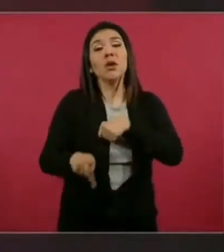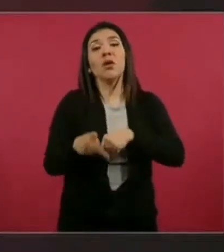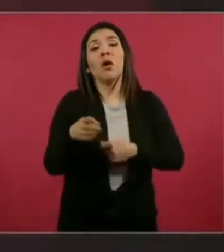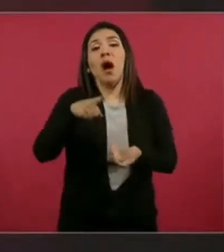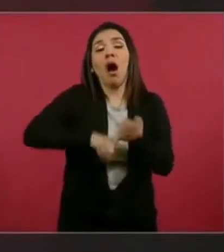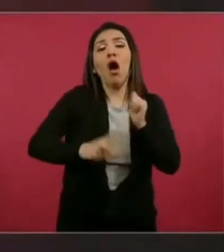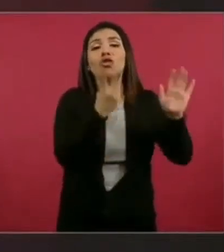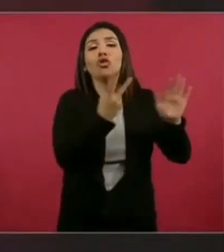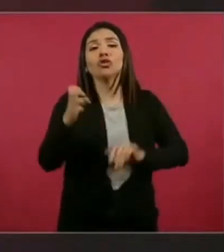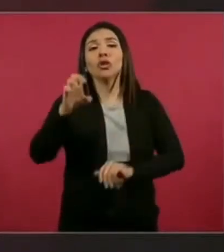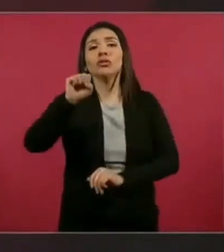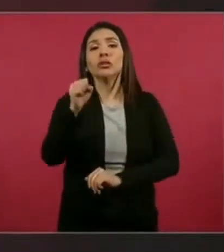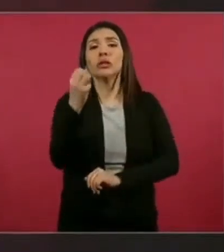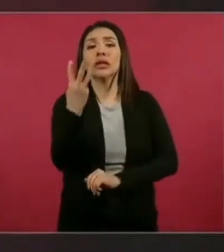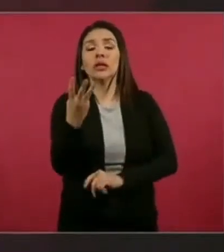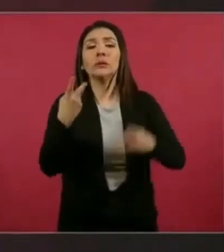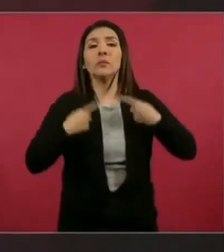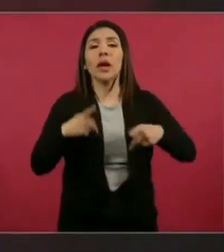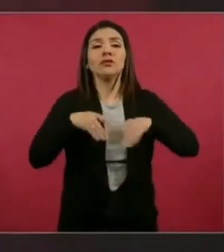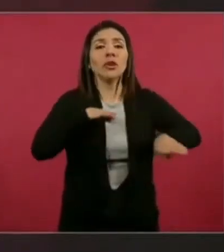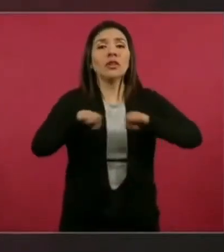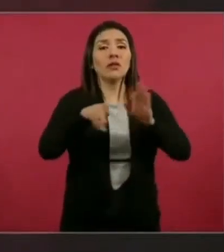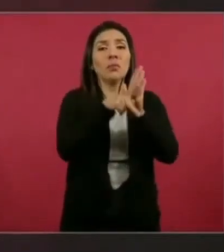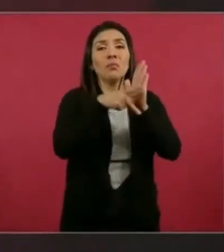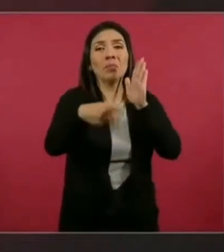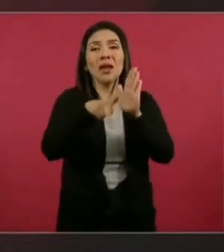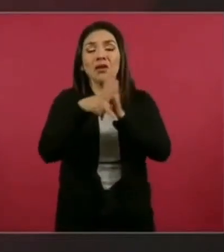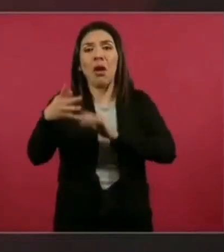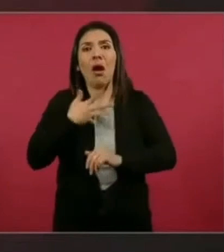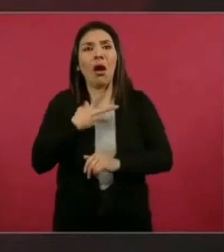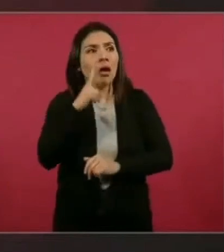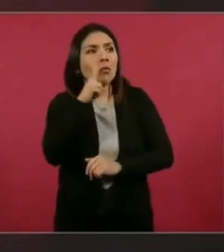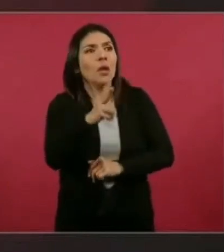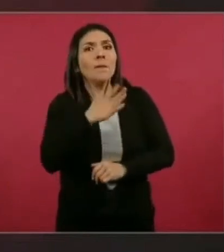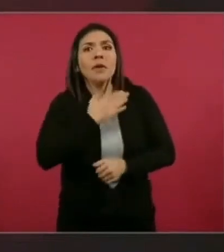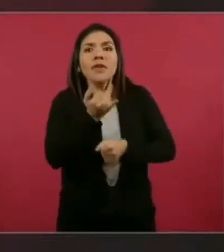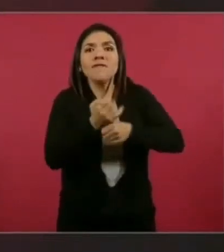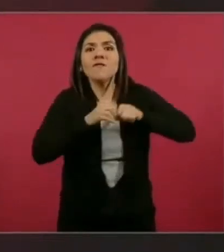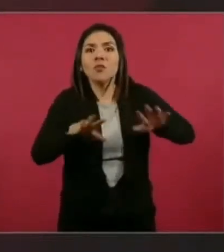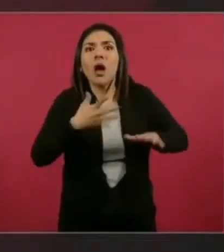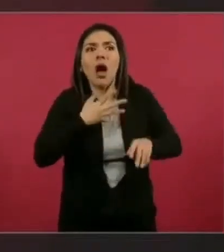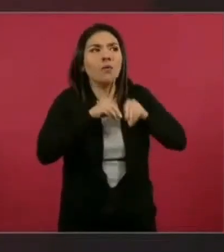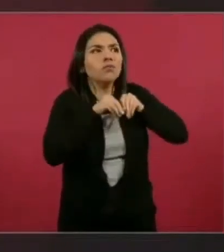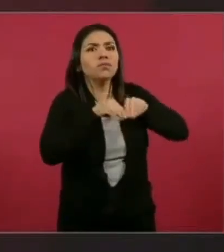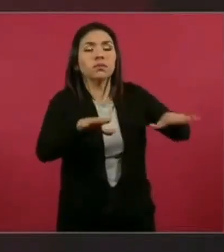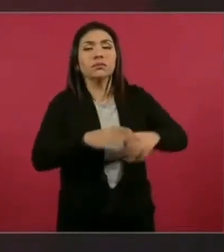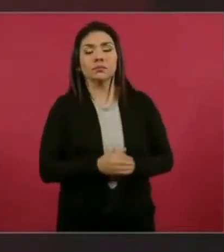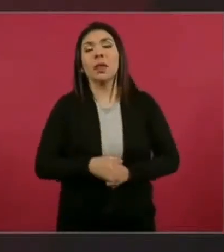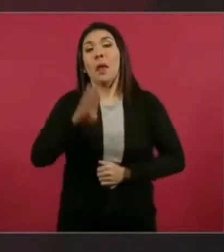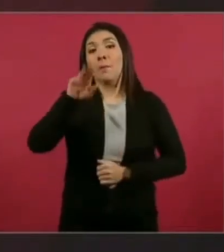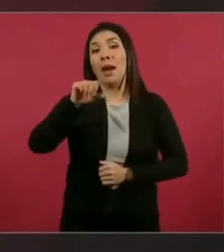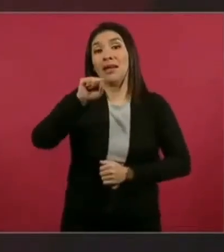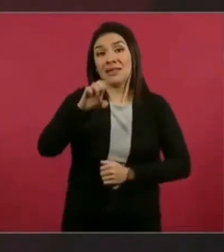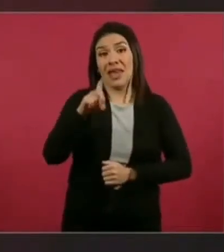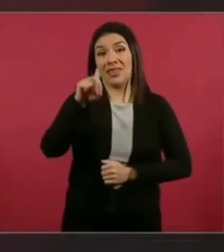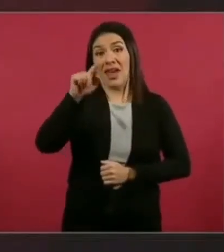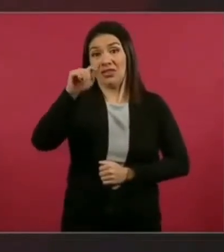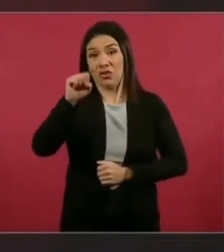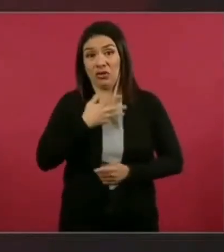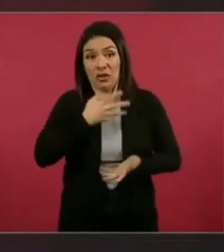263 periodistas que vieron vulnerados sus datos. Aunque en la base de datos hay